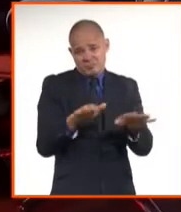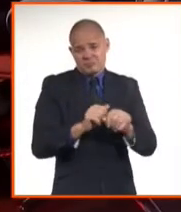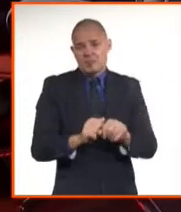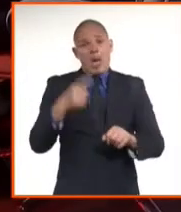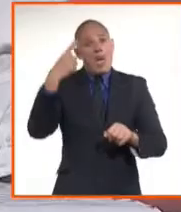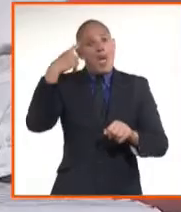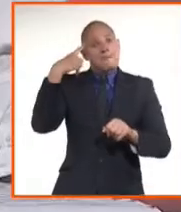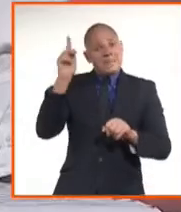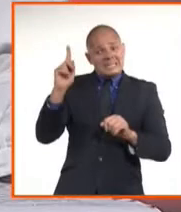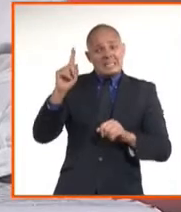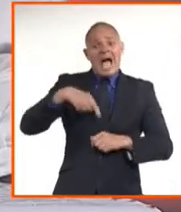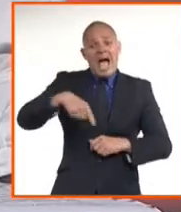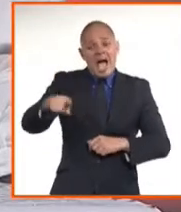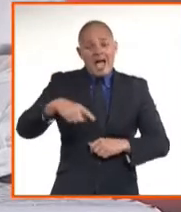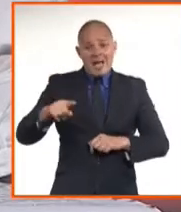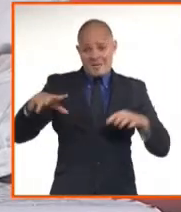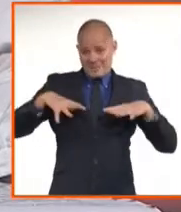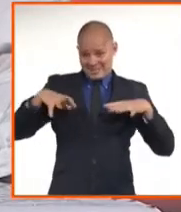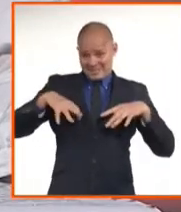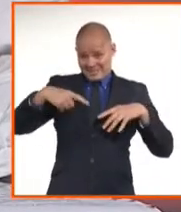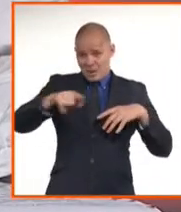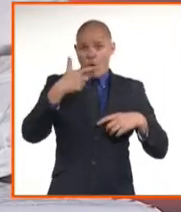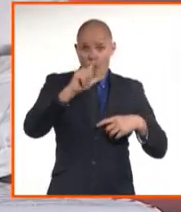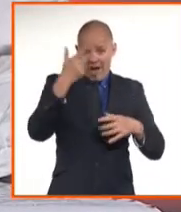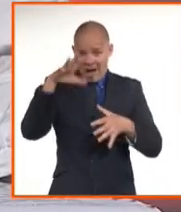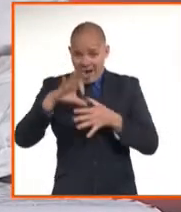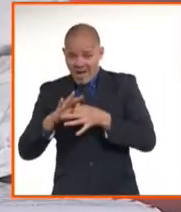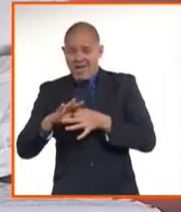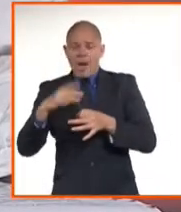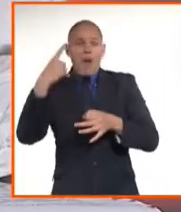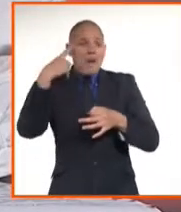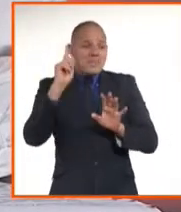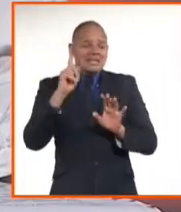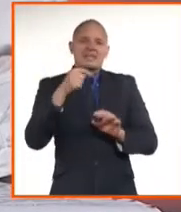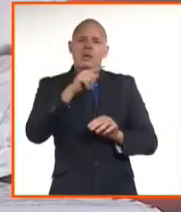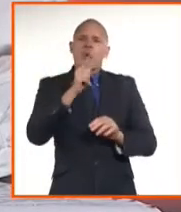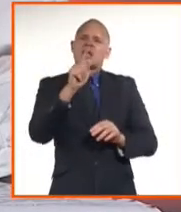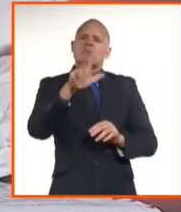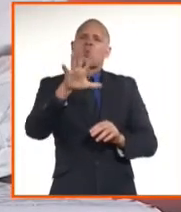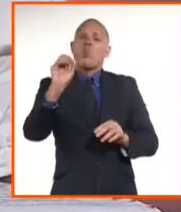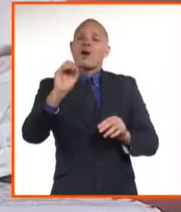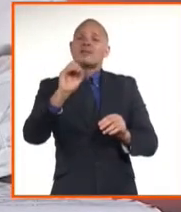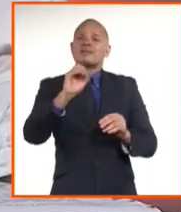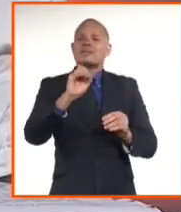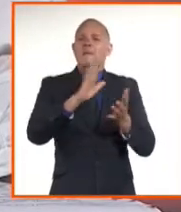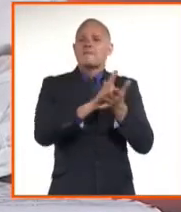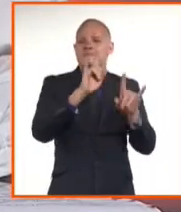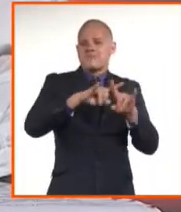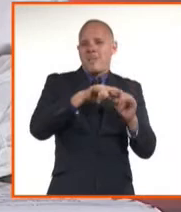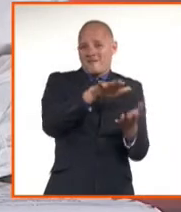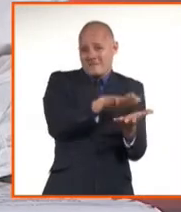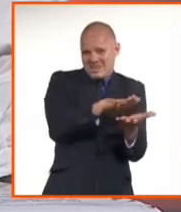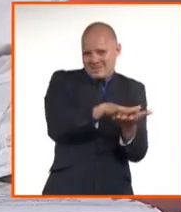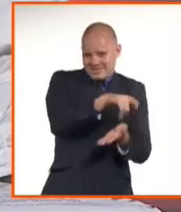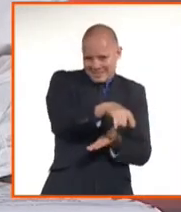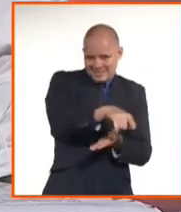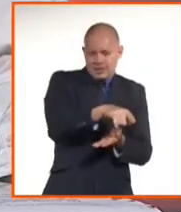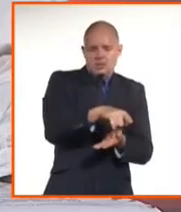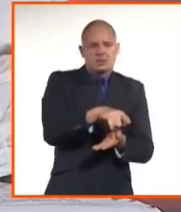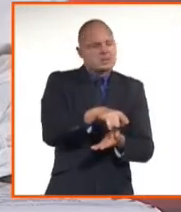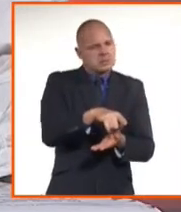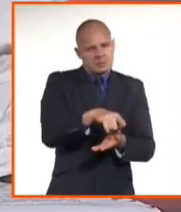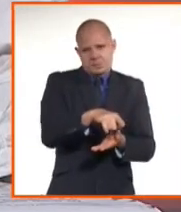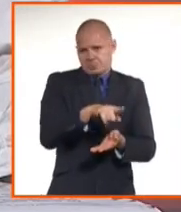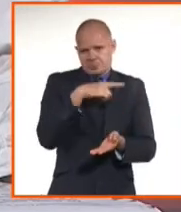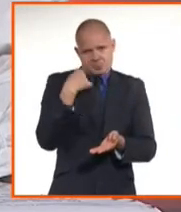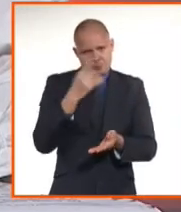150 megawatts de reserva, que era la unidad número 2 de Felton. A esto se le une la inestabilidad que estamos teniendo en